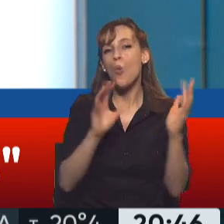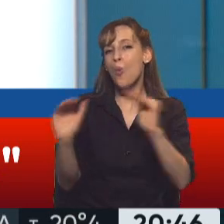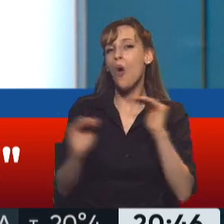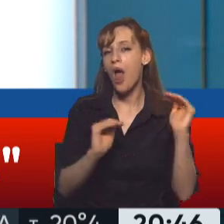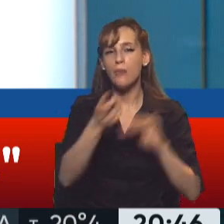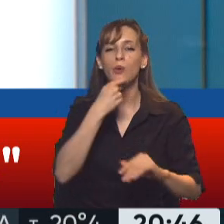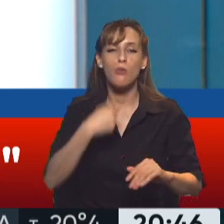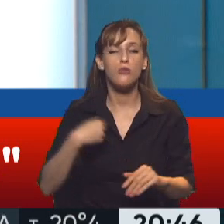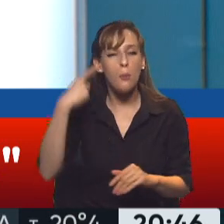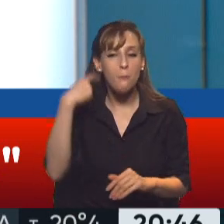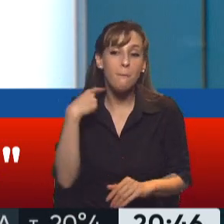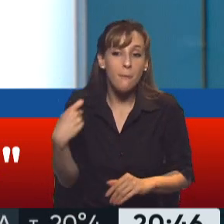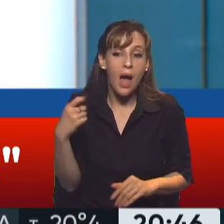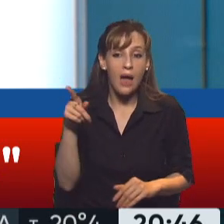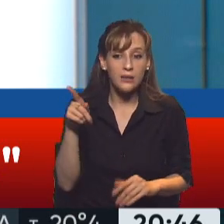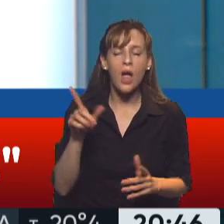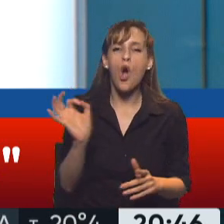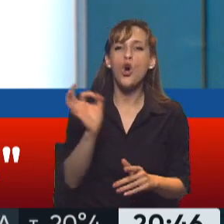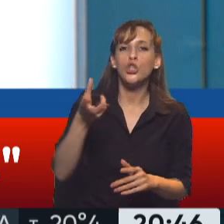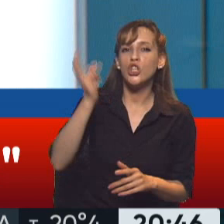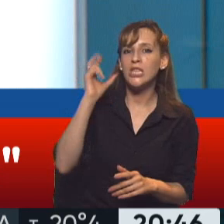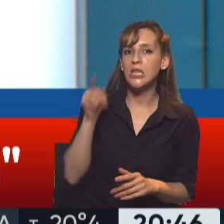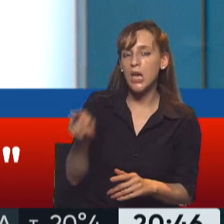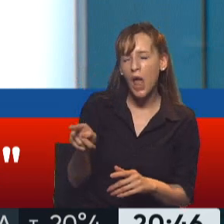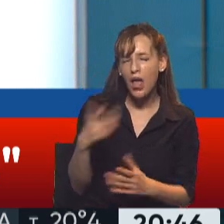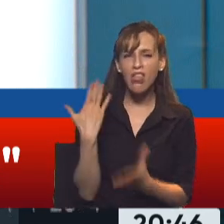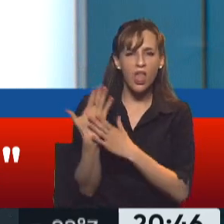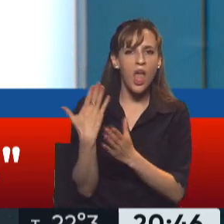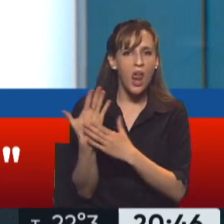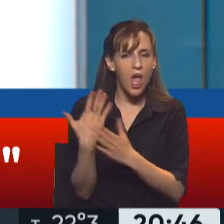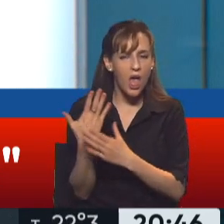España, pienso en lo que acaba de ocurrir en Chile, es decir, la ultraderecha